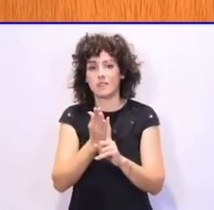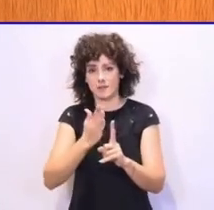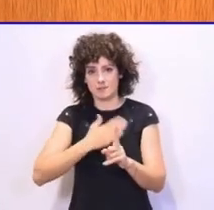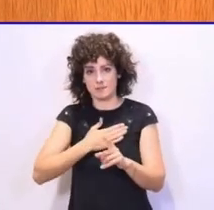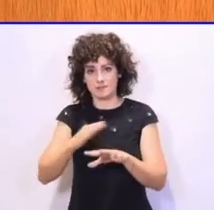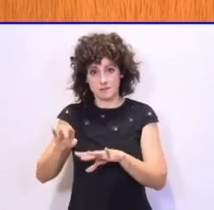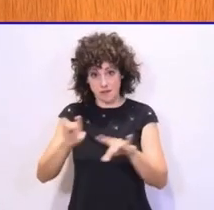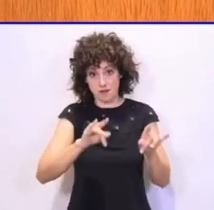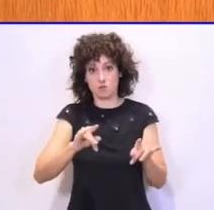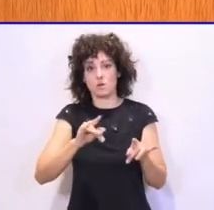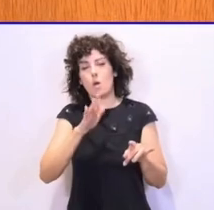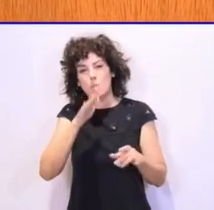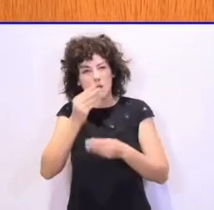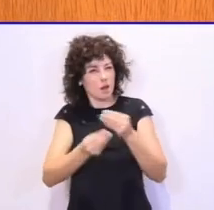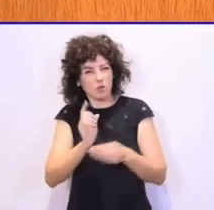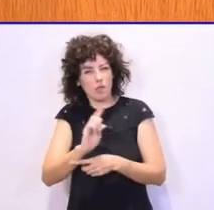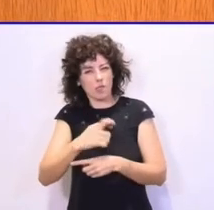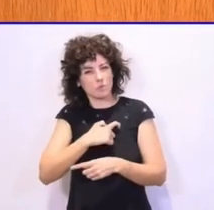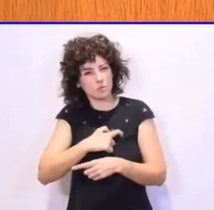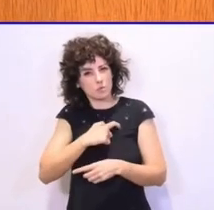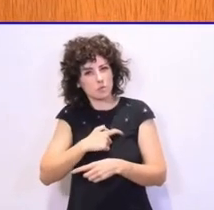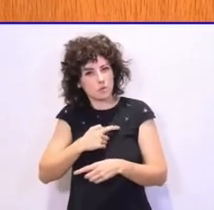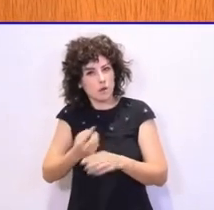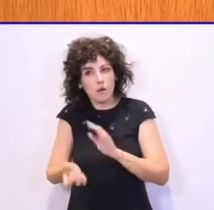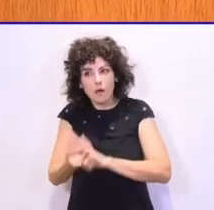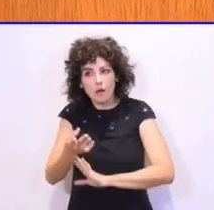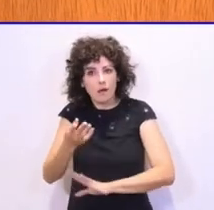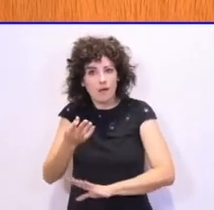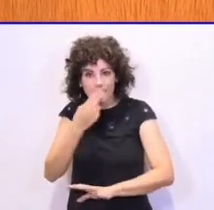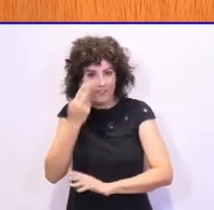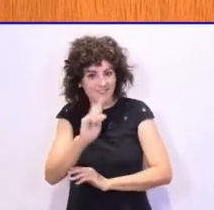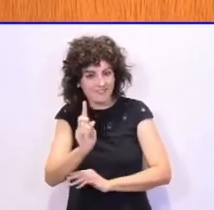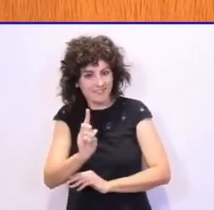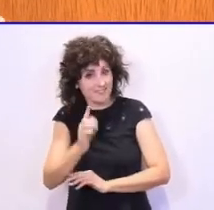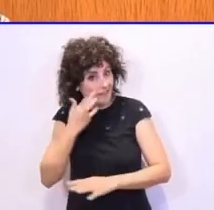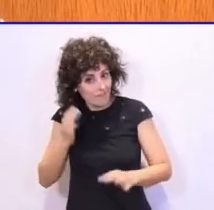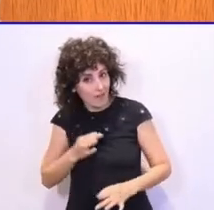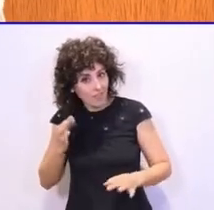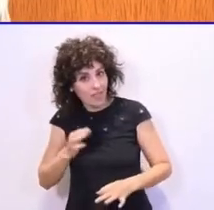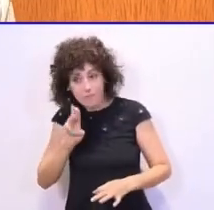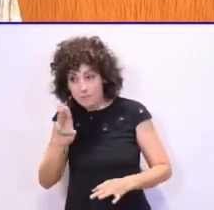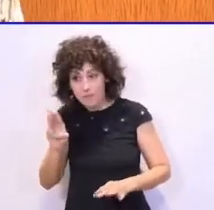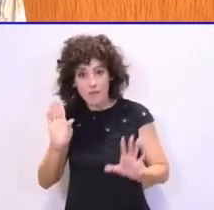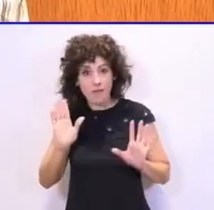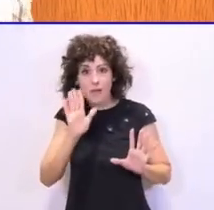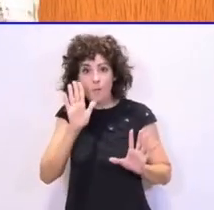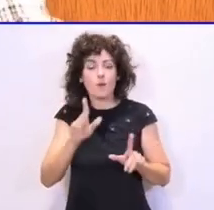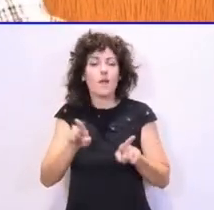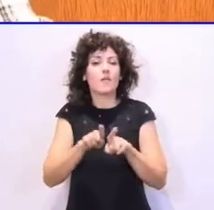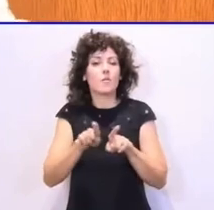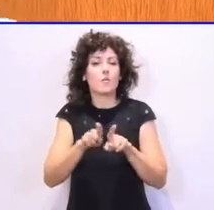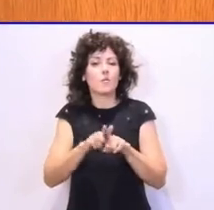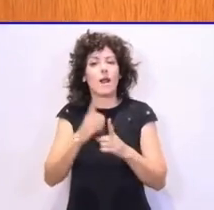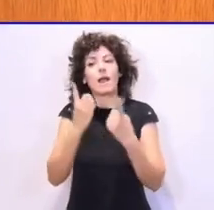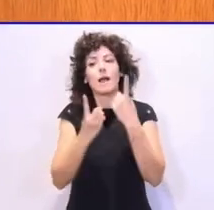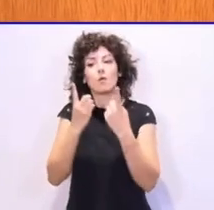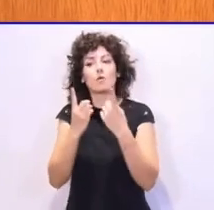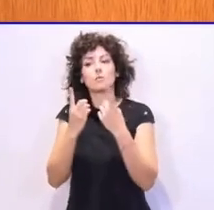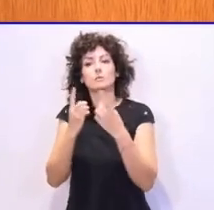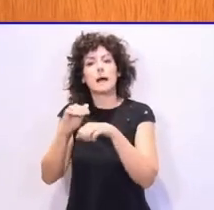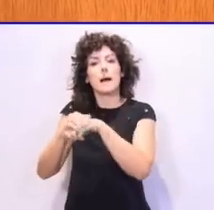territorio Por qué no hacemos esa comisión de investigación no les conviene verdad señores del partido popular porque igual algunos de sus aliados